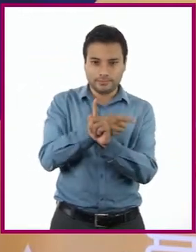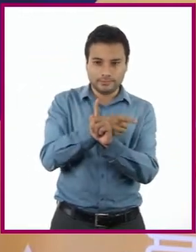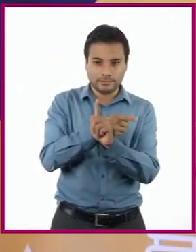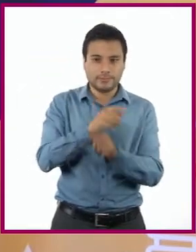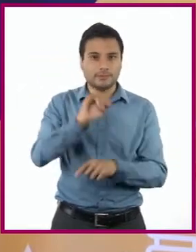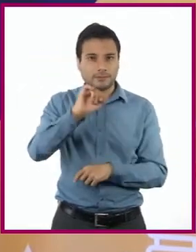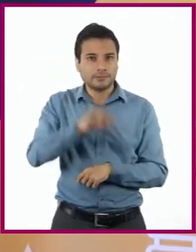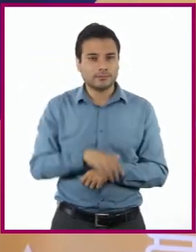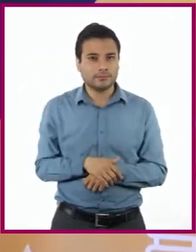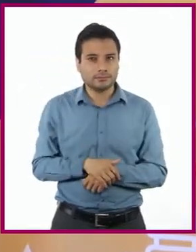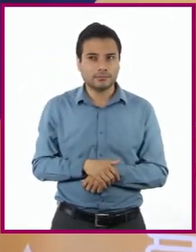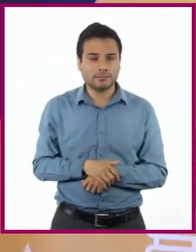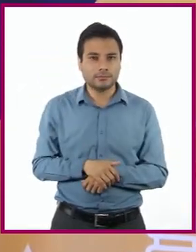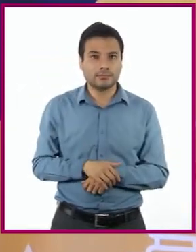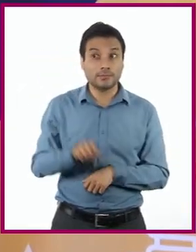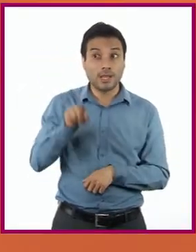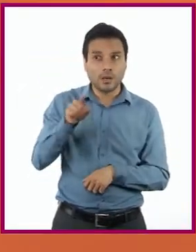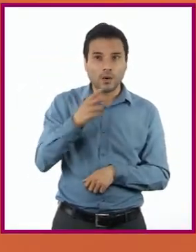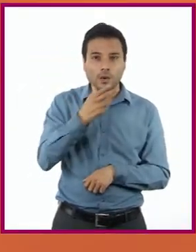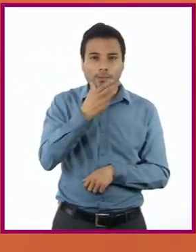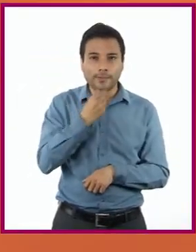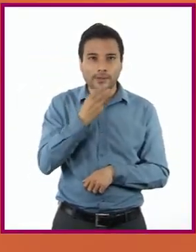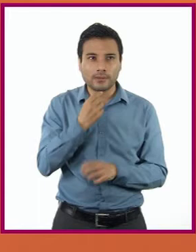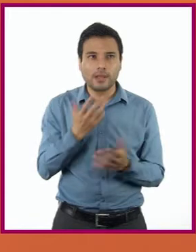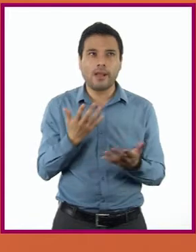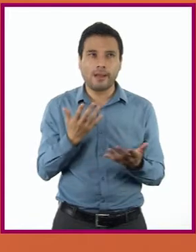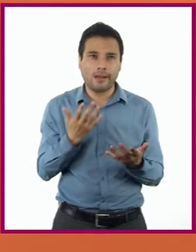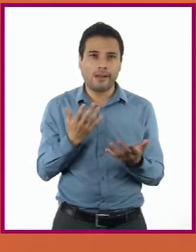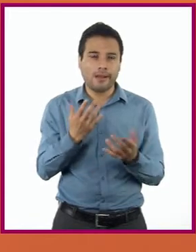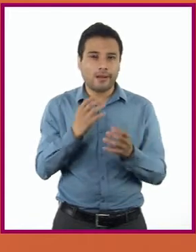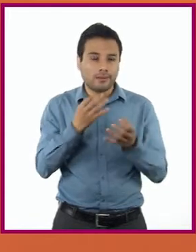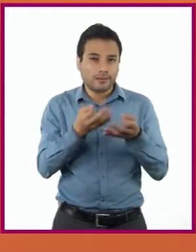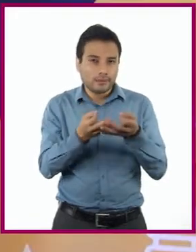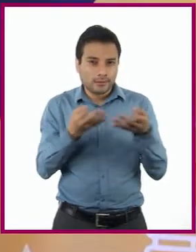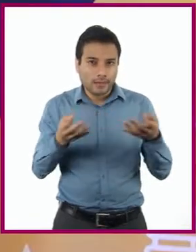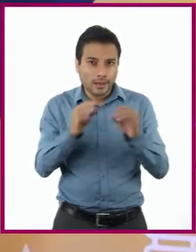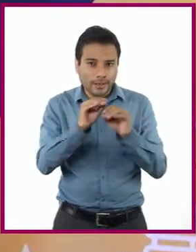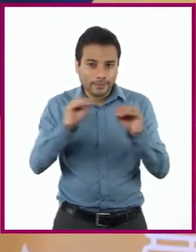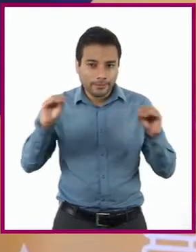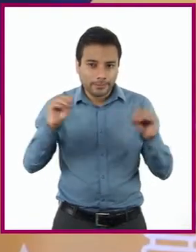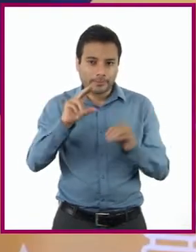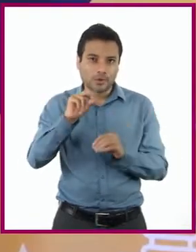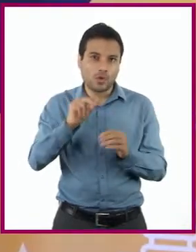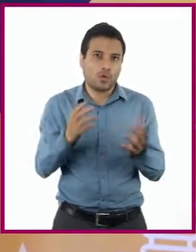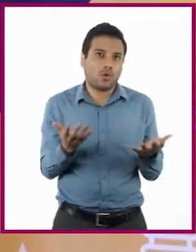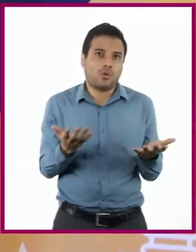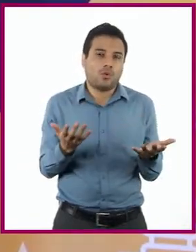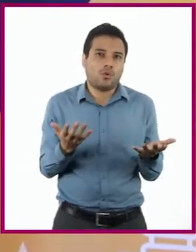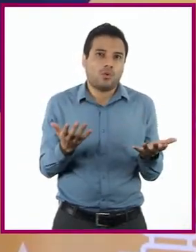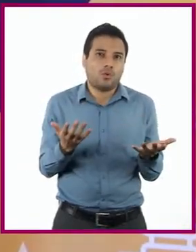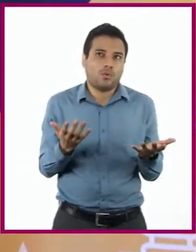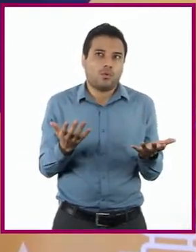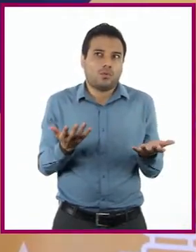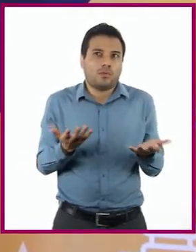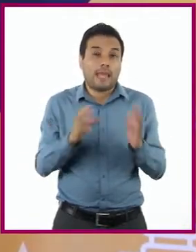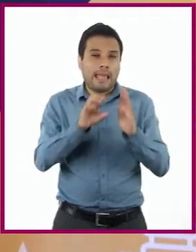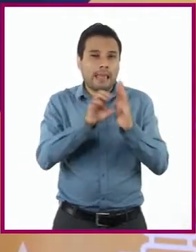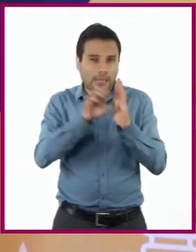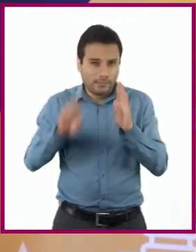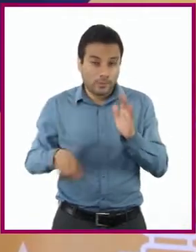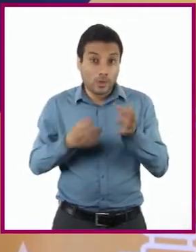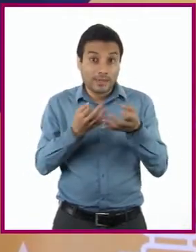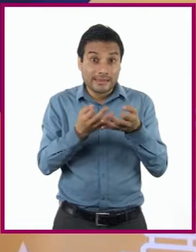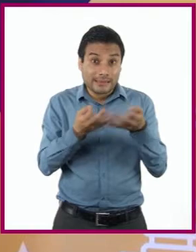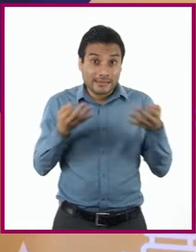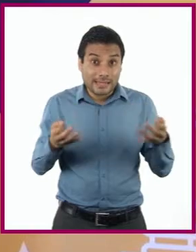congruente con sus ideas acerca de que la Tierra no era plana. Si así fuera, no hubiera observado diferencia en la